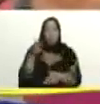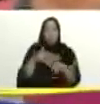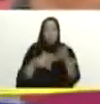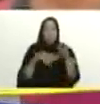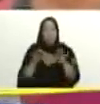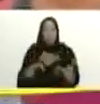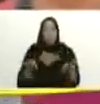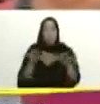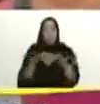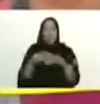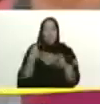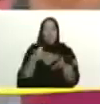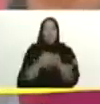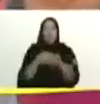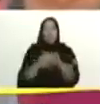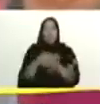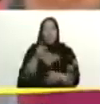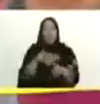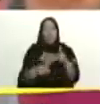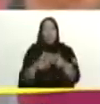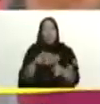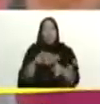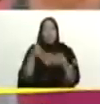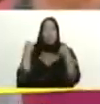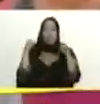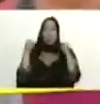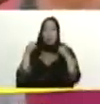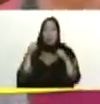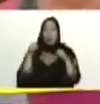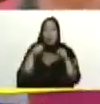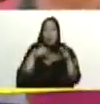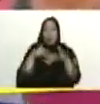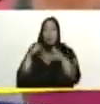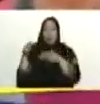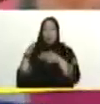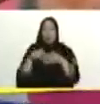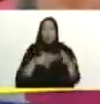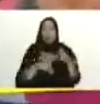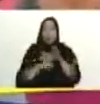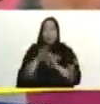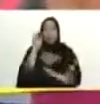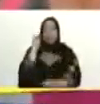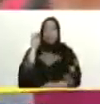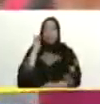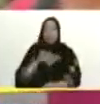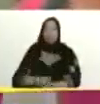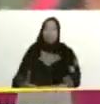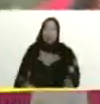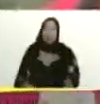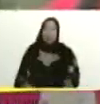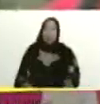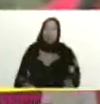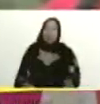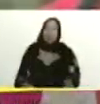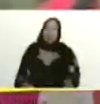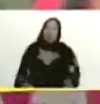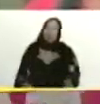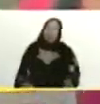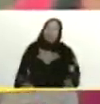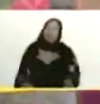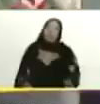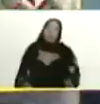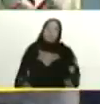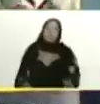vamos a tener que gastar tanta munición, sino con los simuladores de tiro vamos a seguir adelante. Milicianos a entrenar